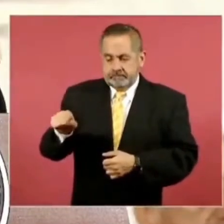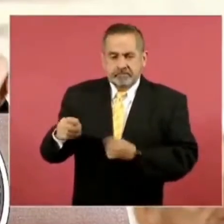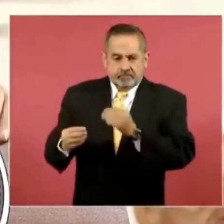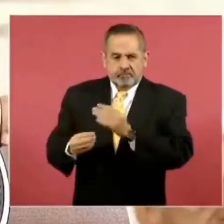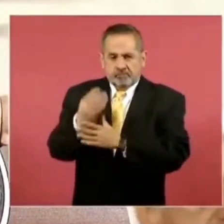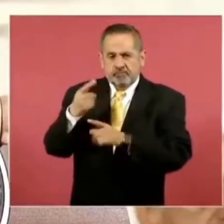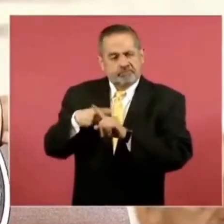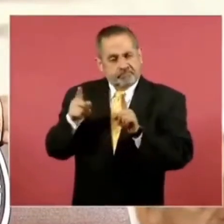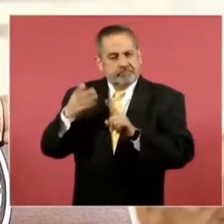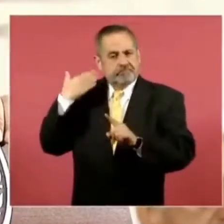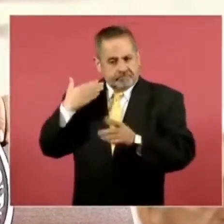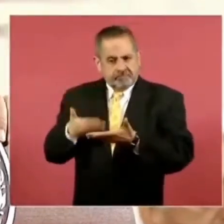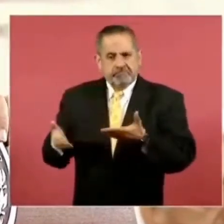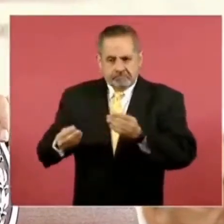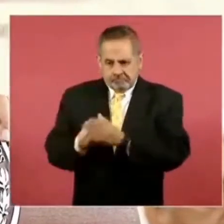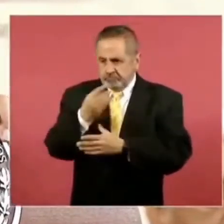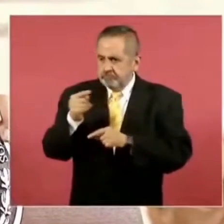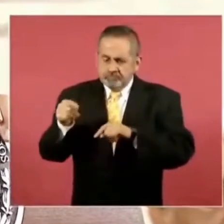etapa,